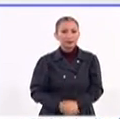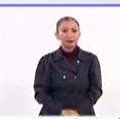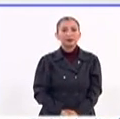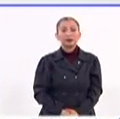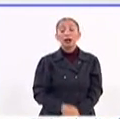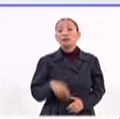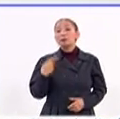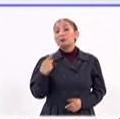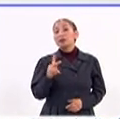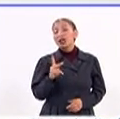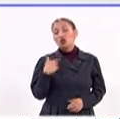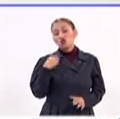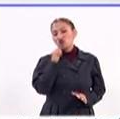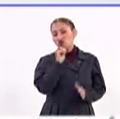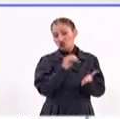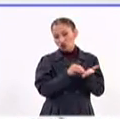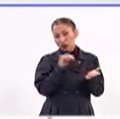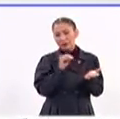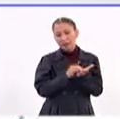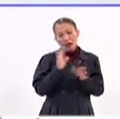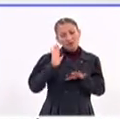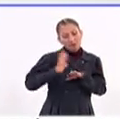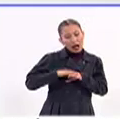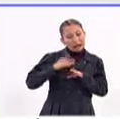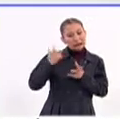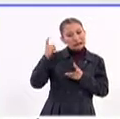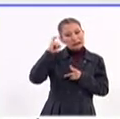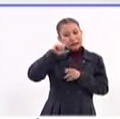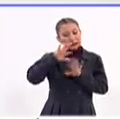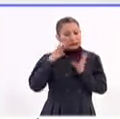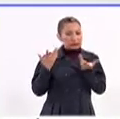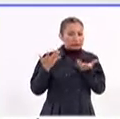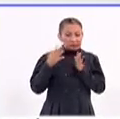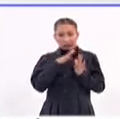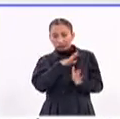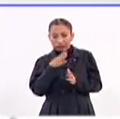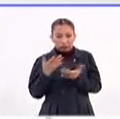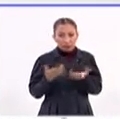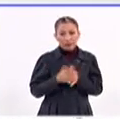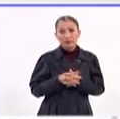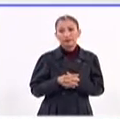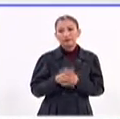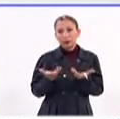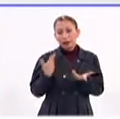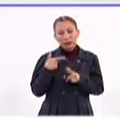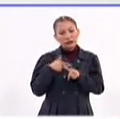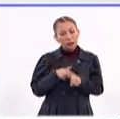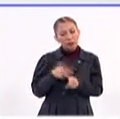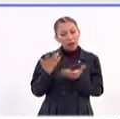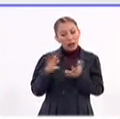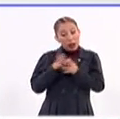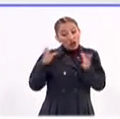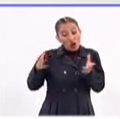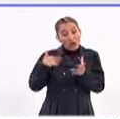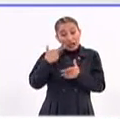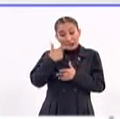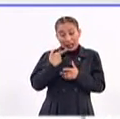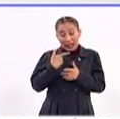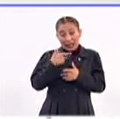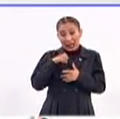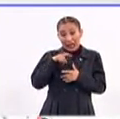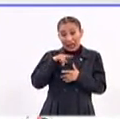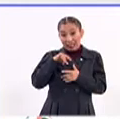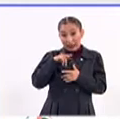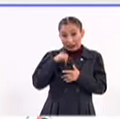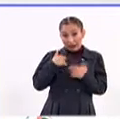individuos. Sin embargo, todavía cuesta un poquito es más cara, ¿verdad? Y nos hemos mantenido la mayoría de los genetistas